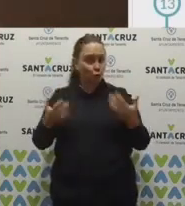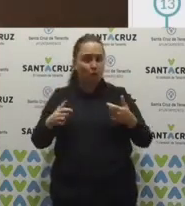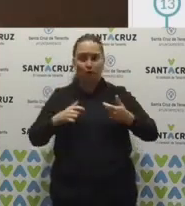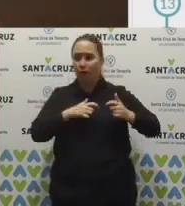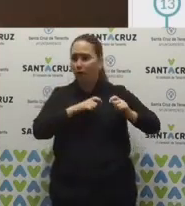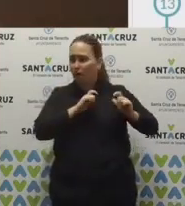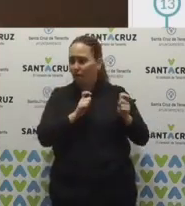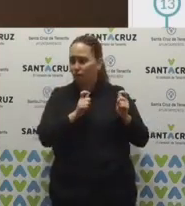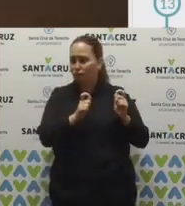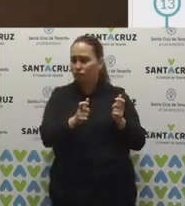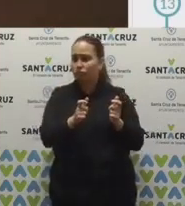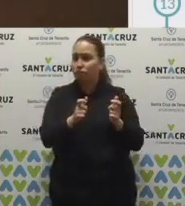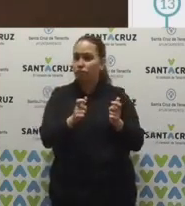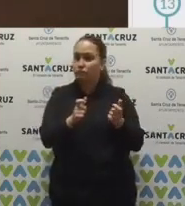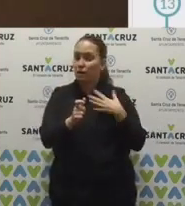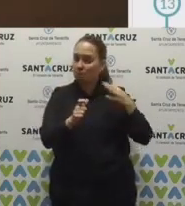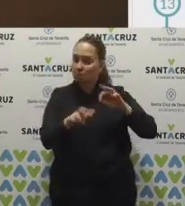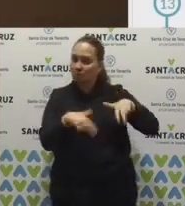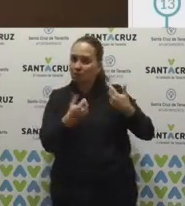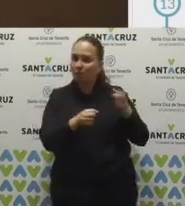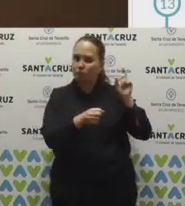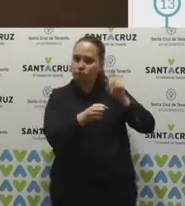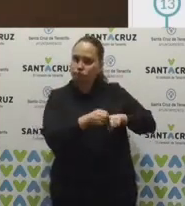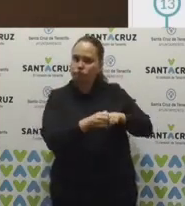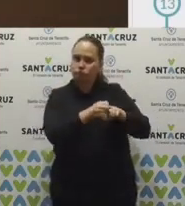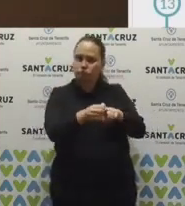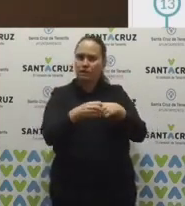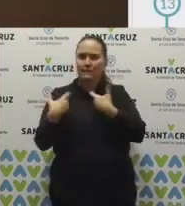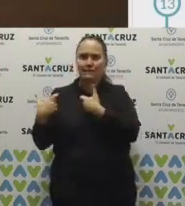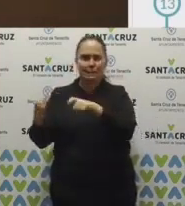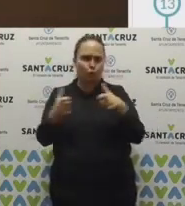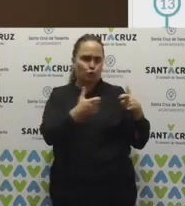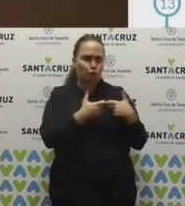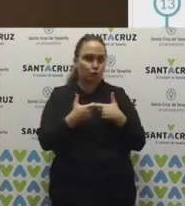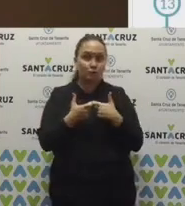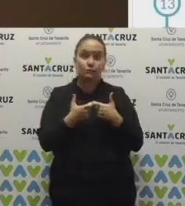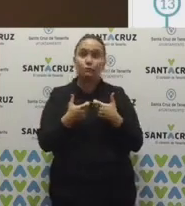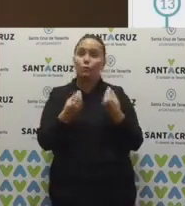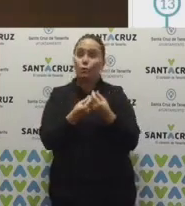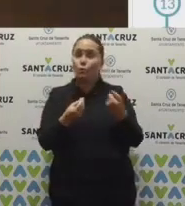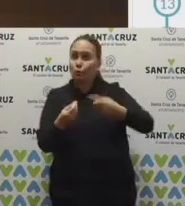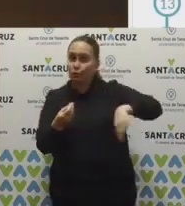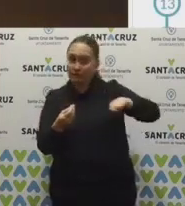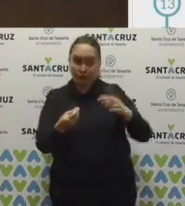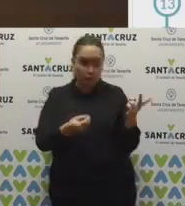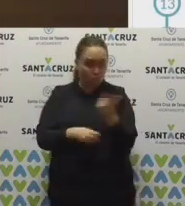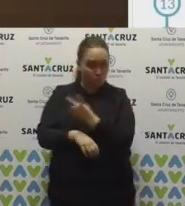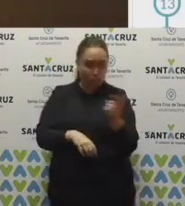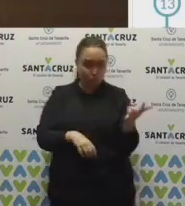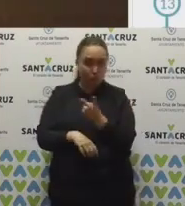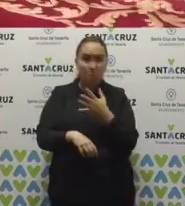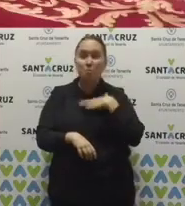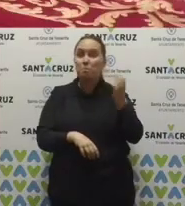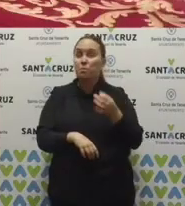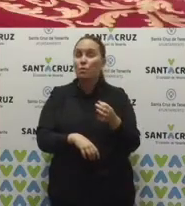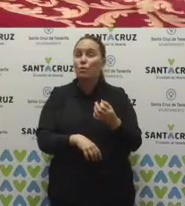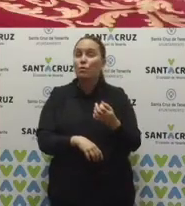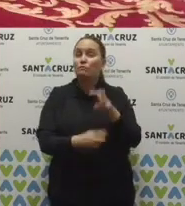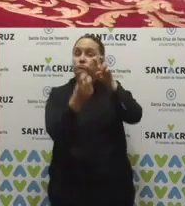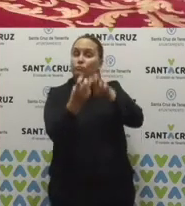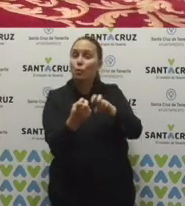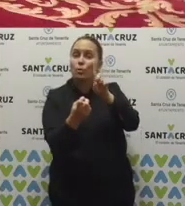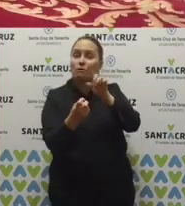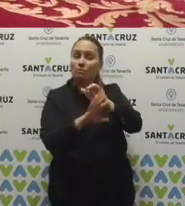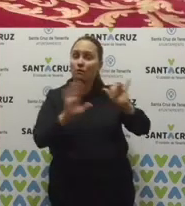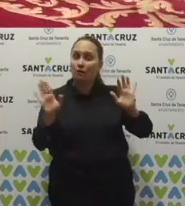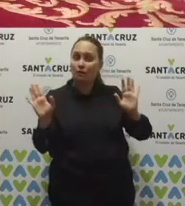de las que ha tenido posibilidad de participar con muchísimos sectores con ustedes con ustedes doña matilde tenido la posibilidad setem en una ocasión